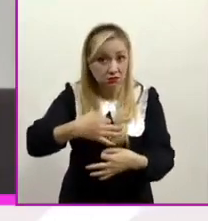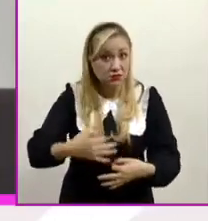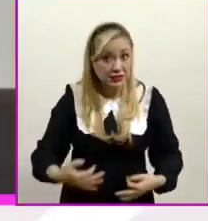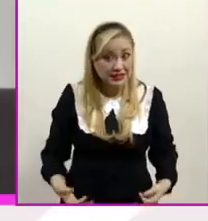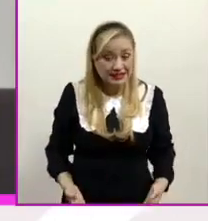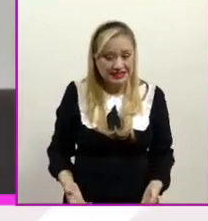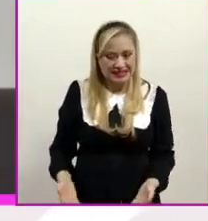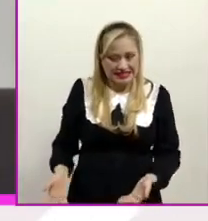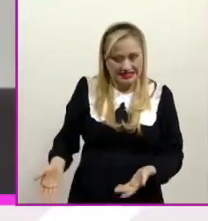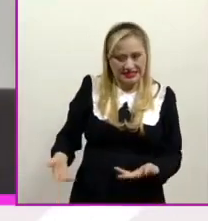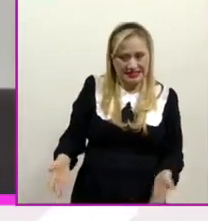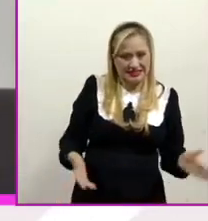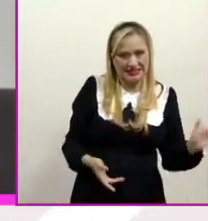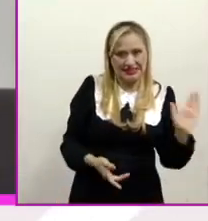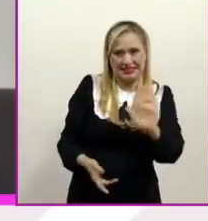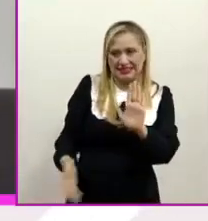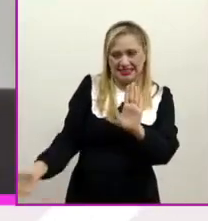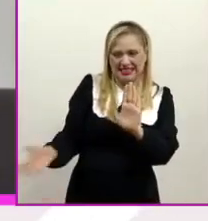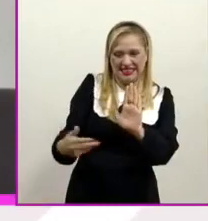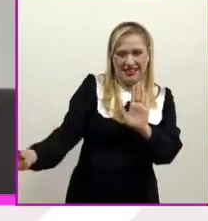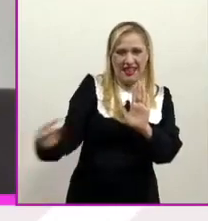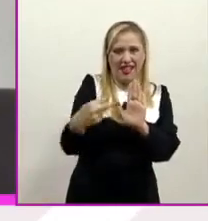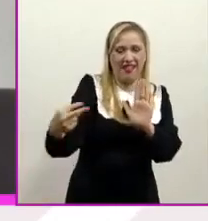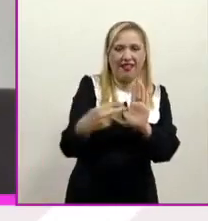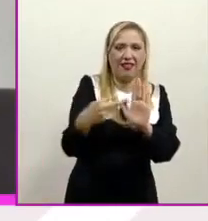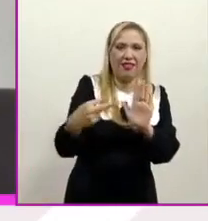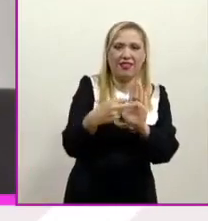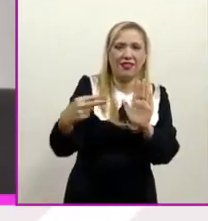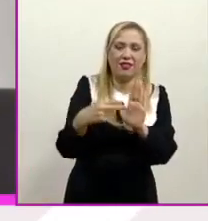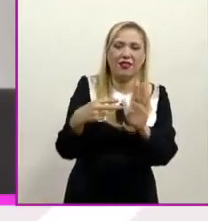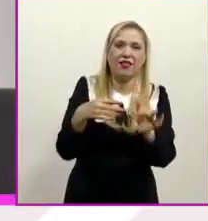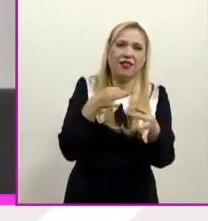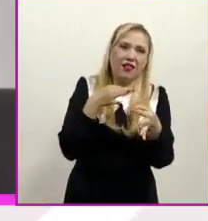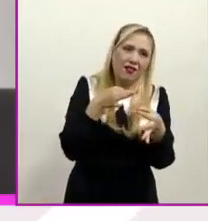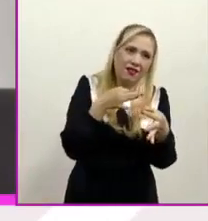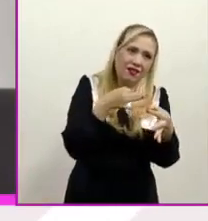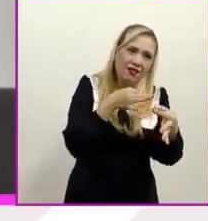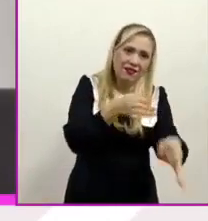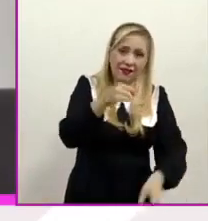pueblo idiota, ¿no? Palabras dichas por ellos, o al pueblo